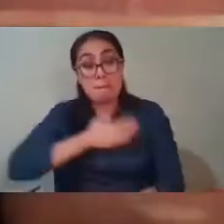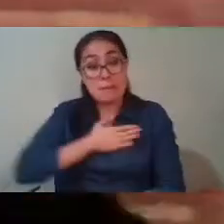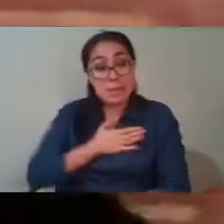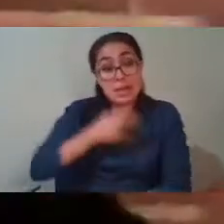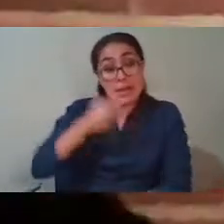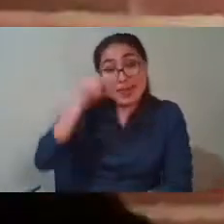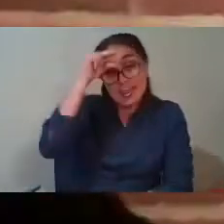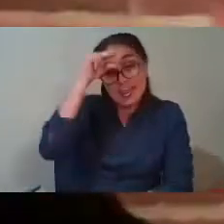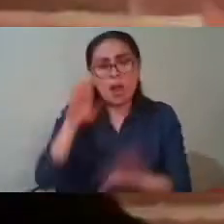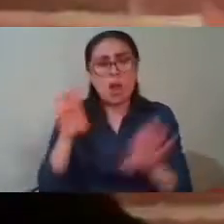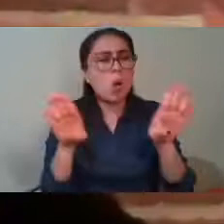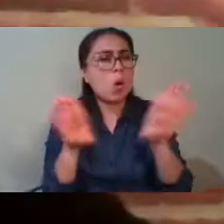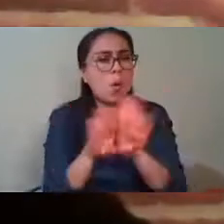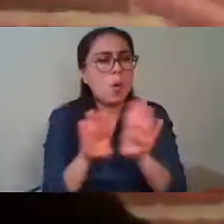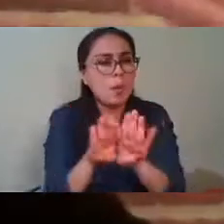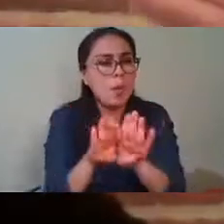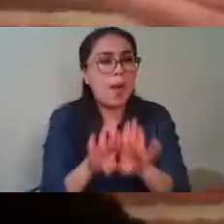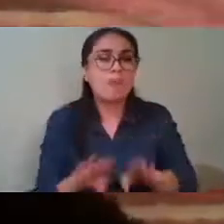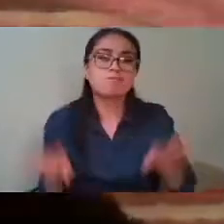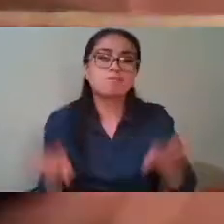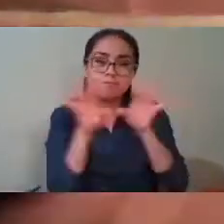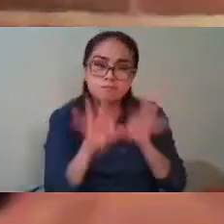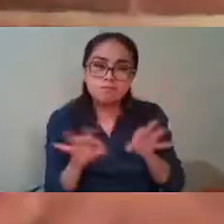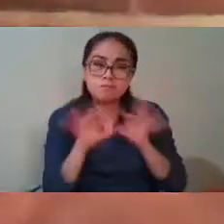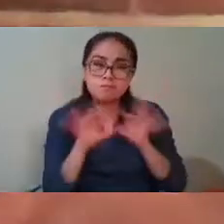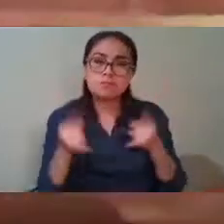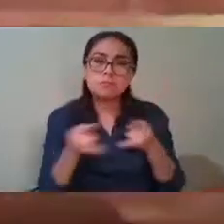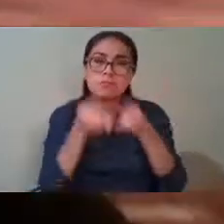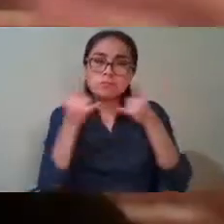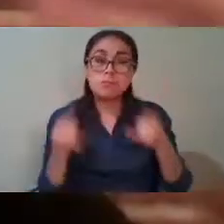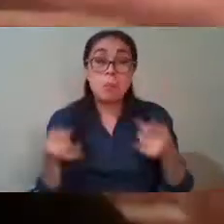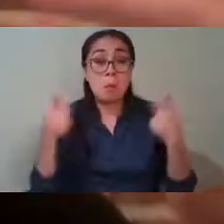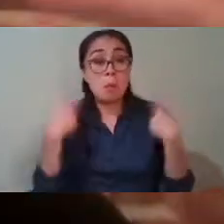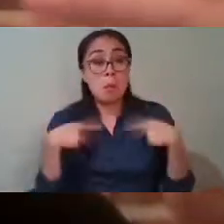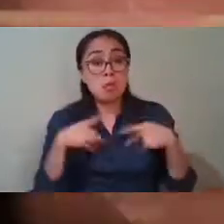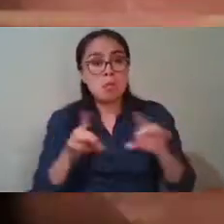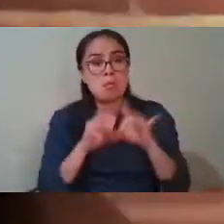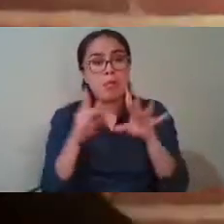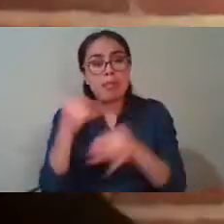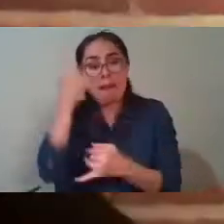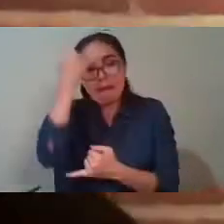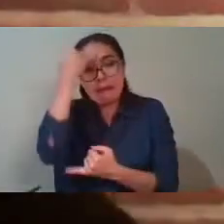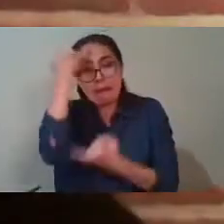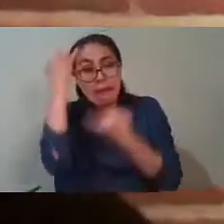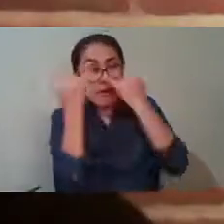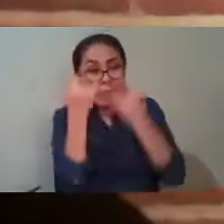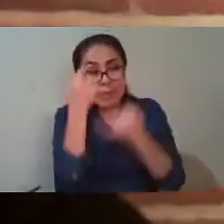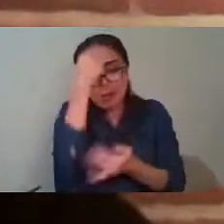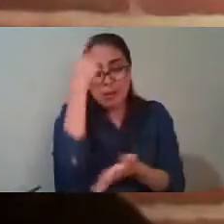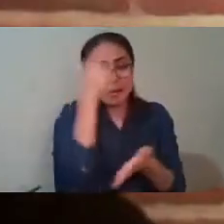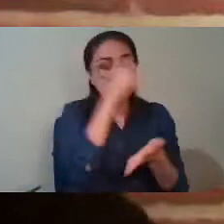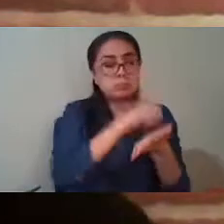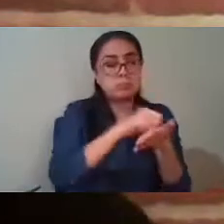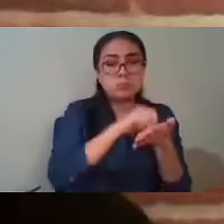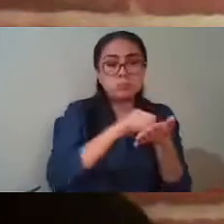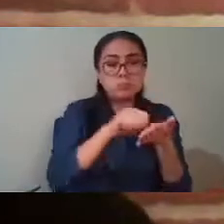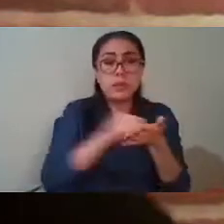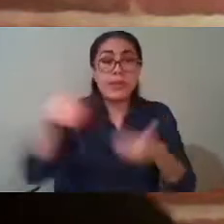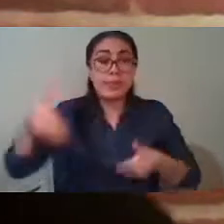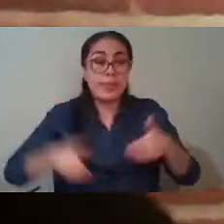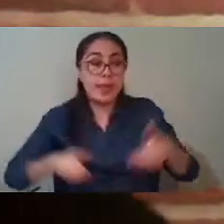narrativa. Lo que hace quien escribe teatro, y también quien lo monta, es poner en práctica